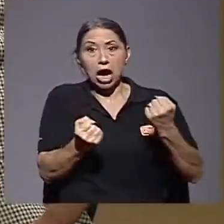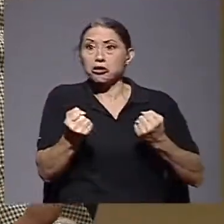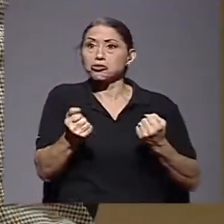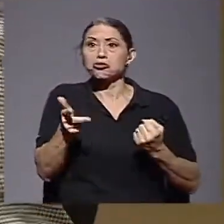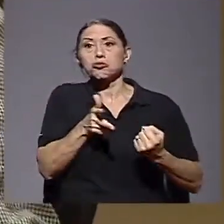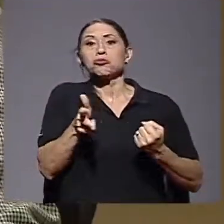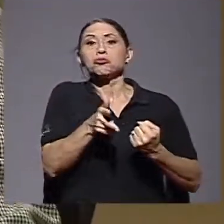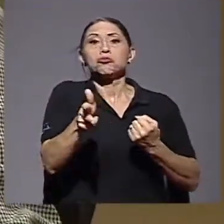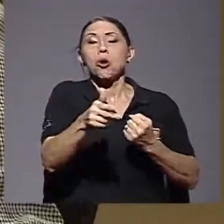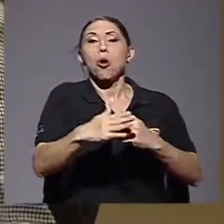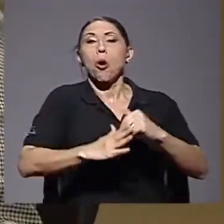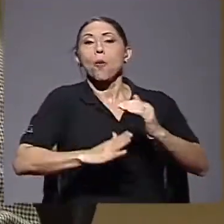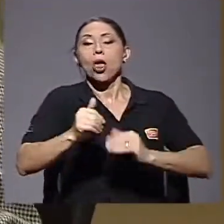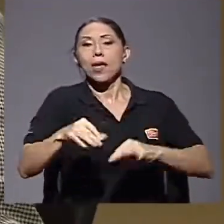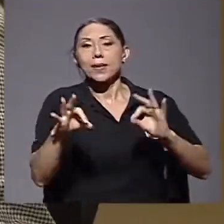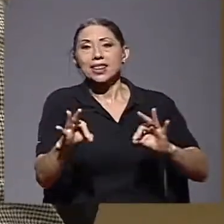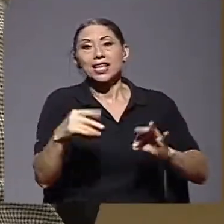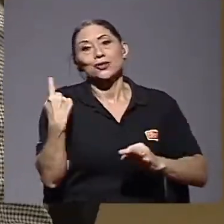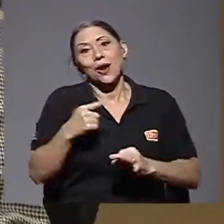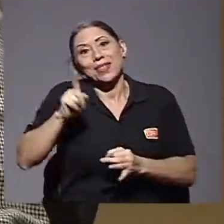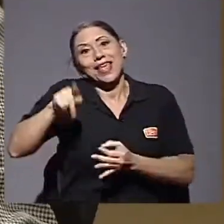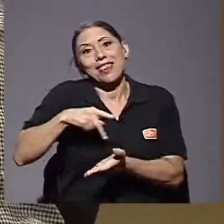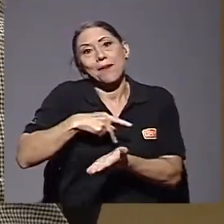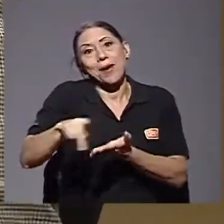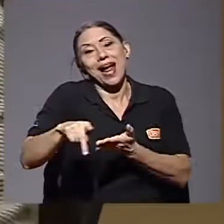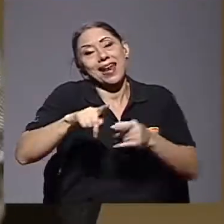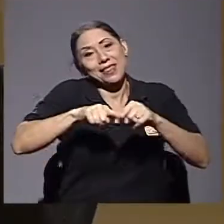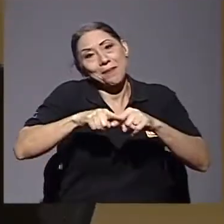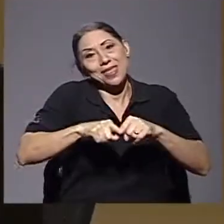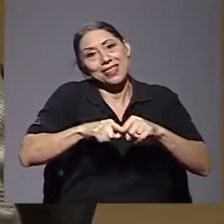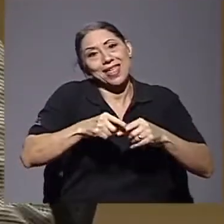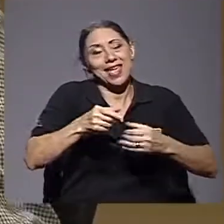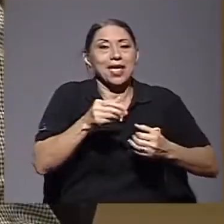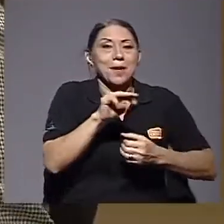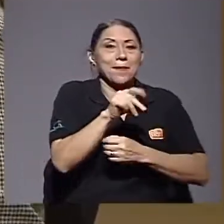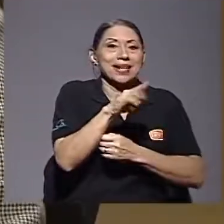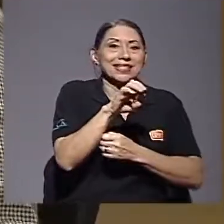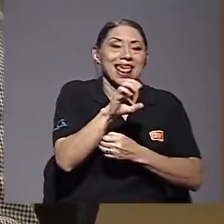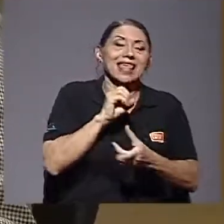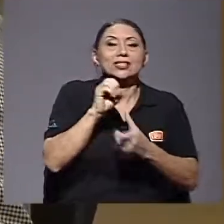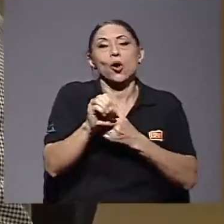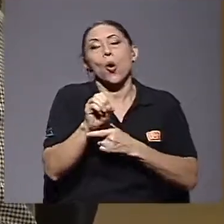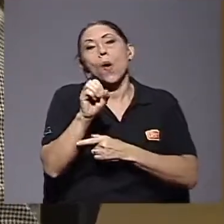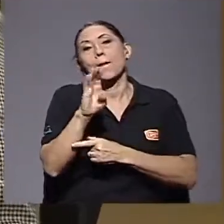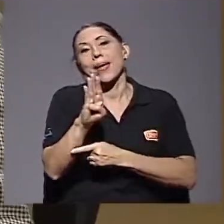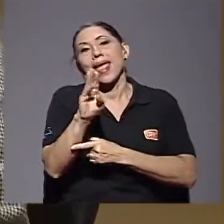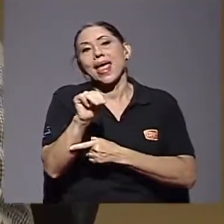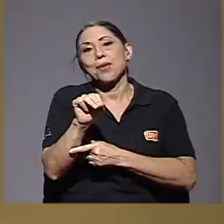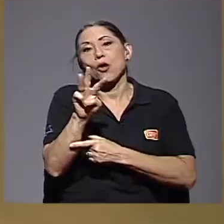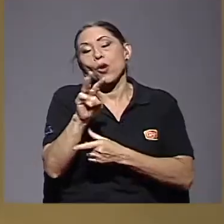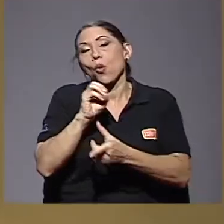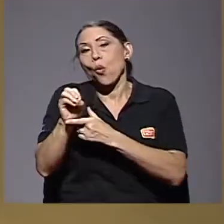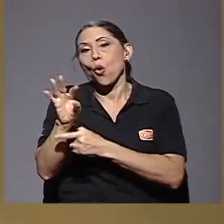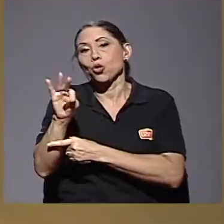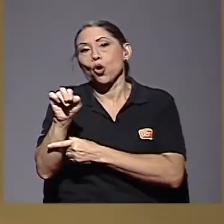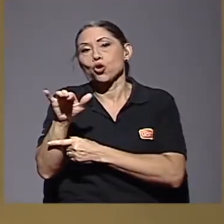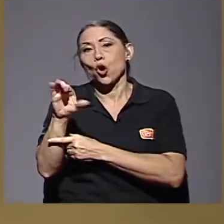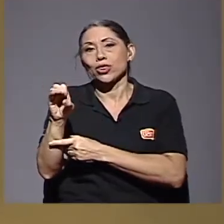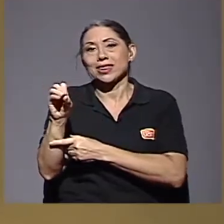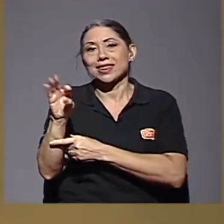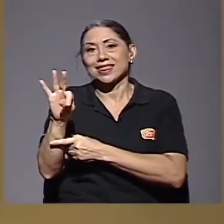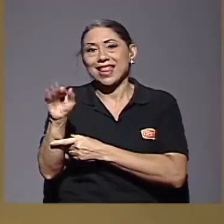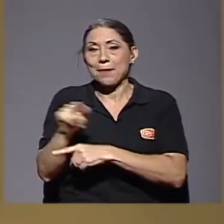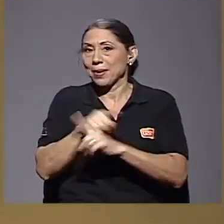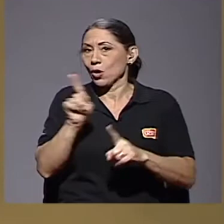tiene que pagar para ir en un Mercedes o un BMW que es un Toyota, pero los dos cumplen el mismo propósito. Vamos a hacer un corte